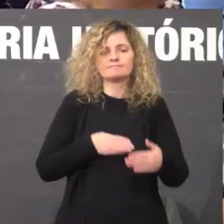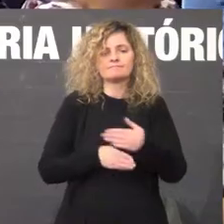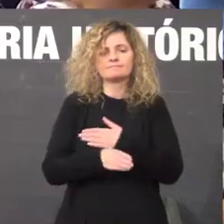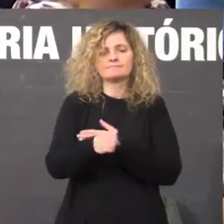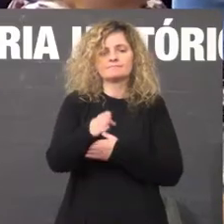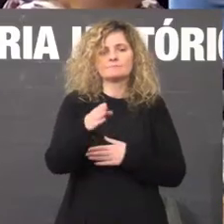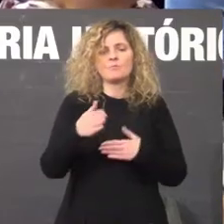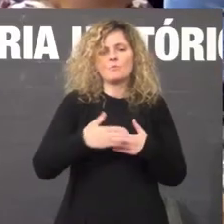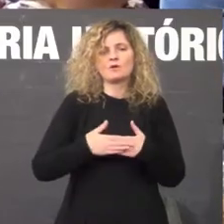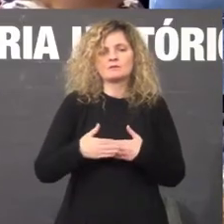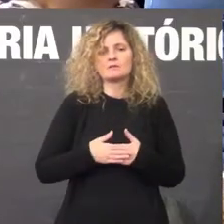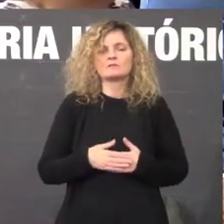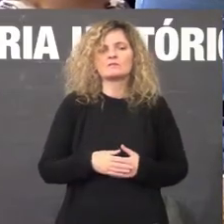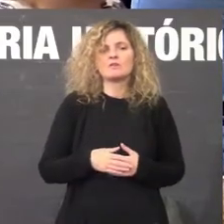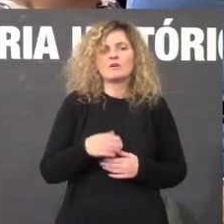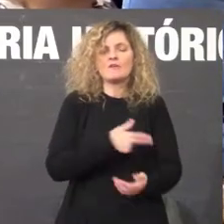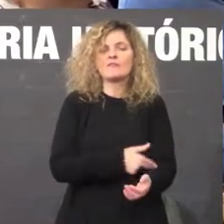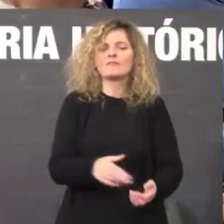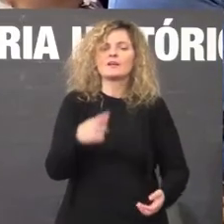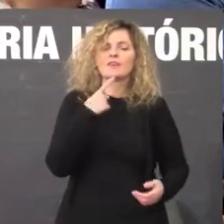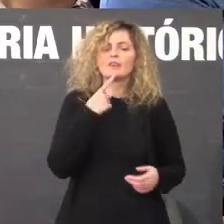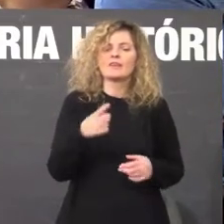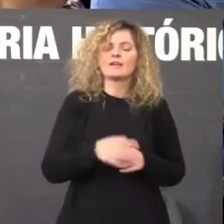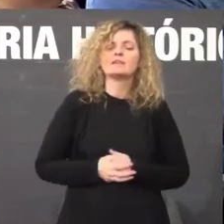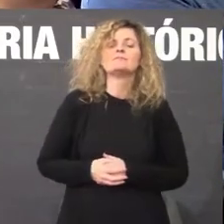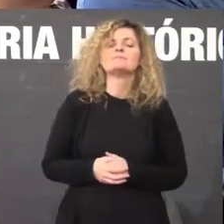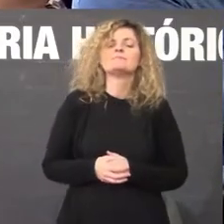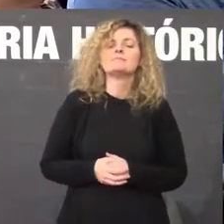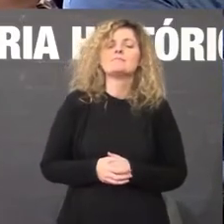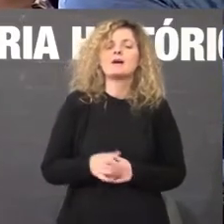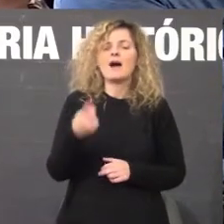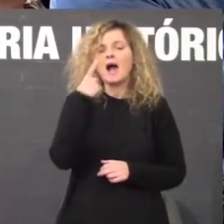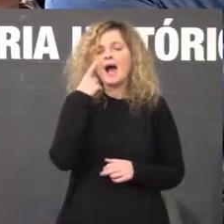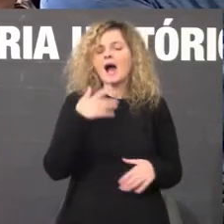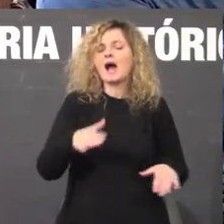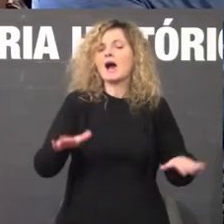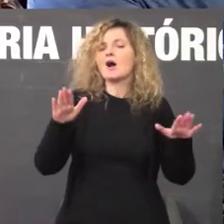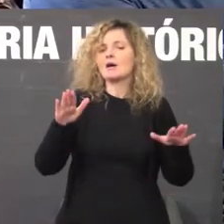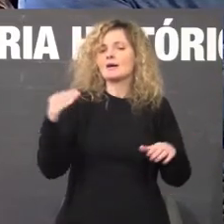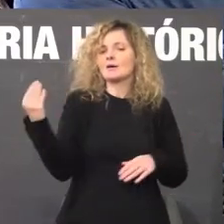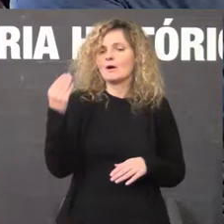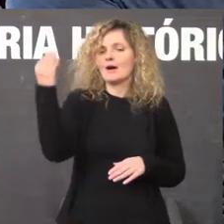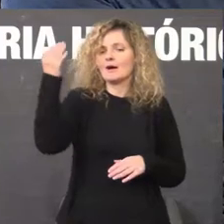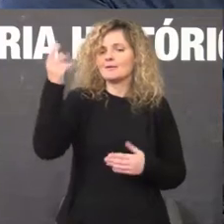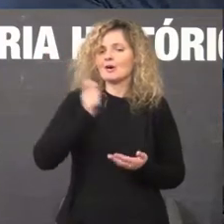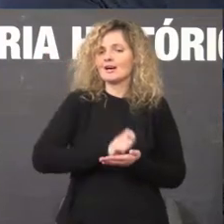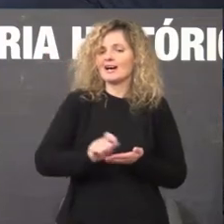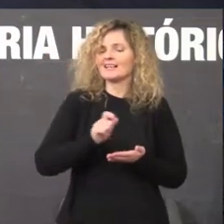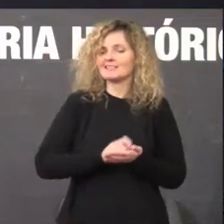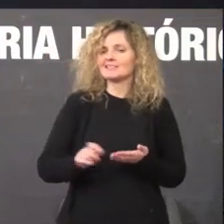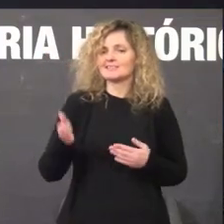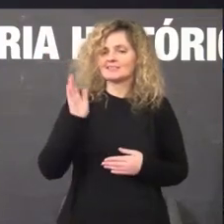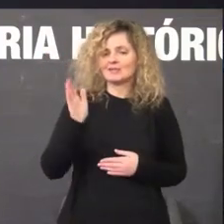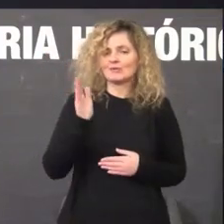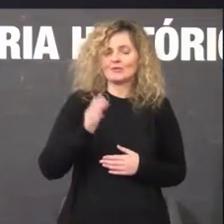puerta y Franco le dice, a ver si mejoramos la escritura.